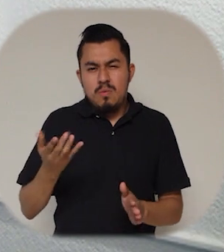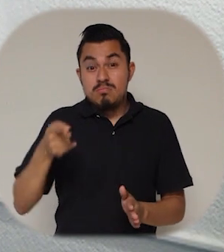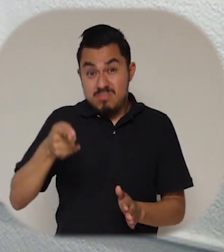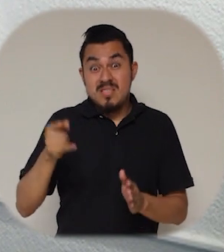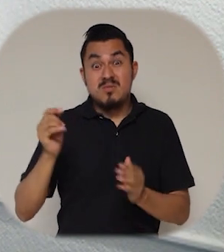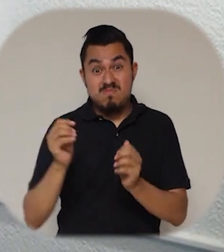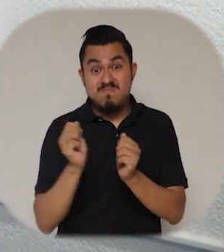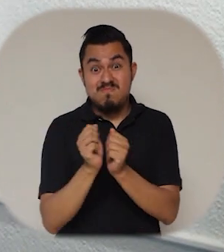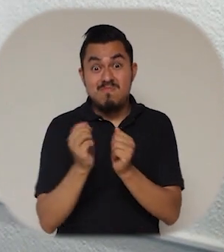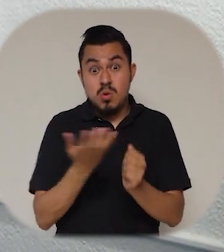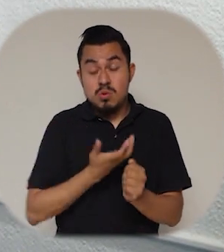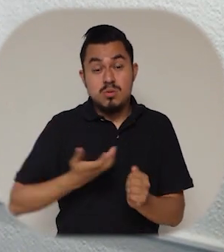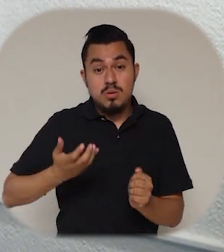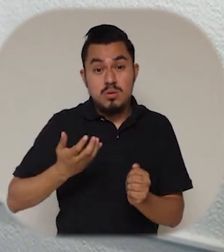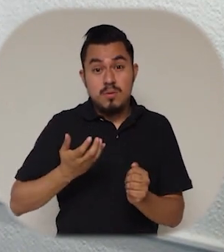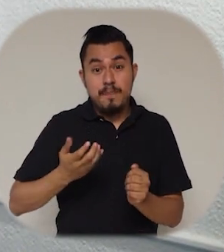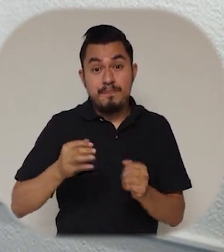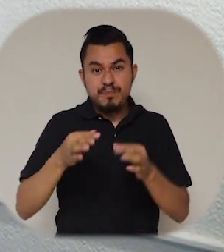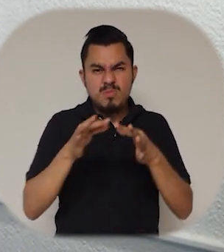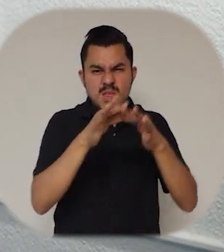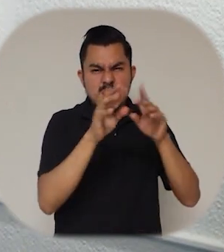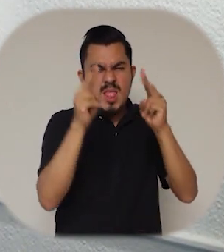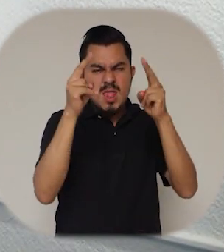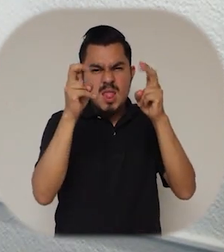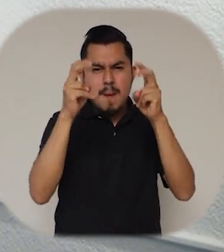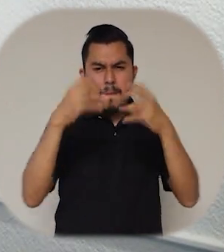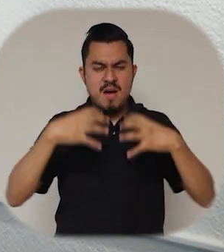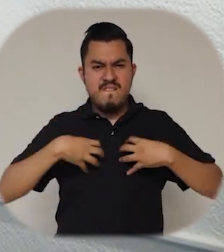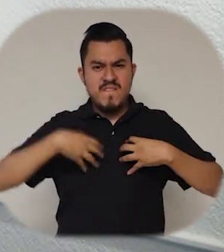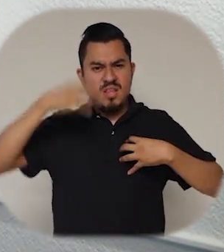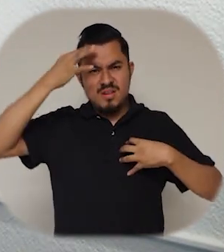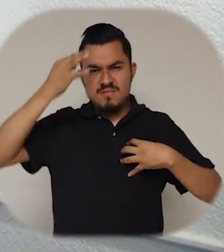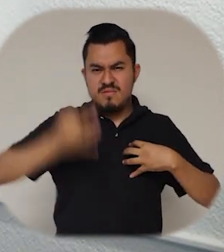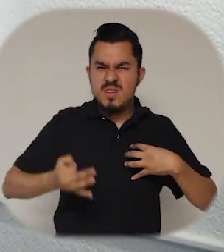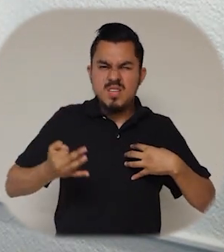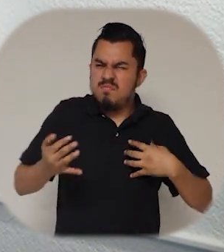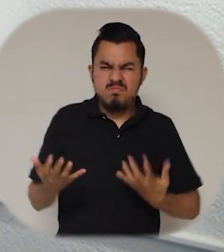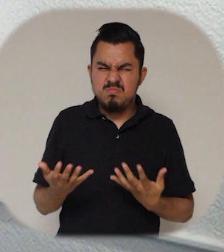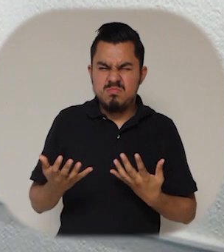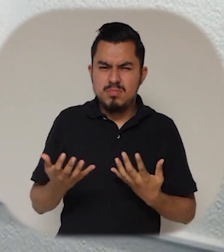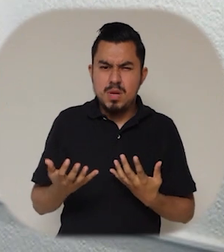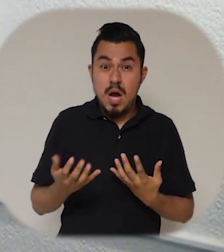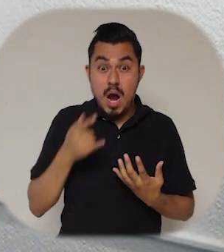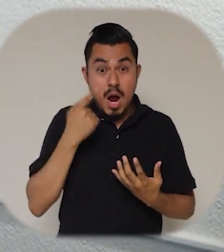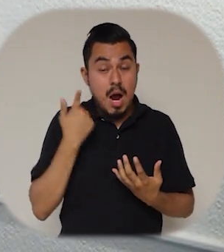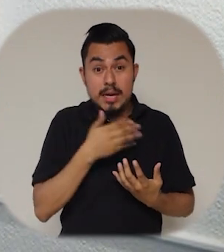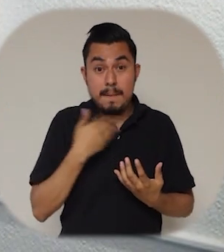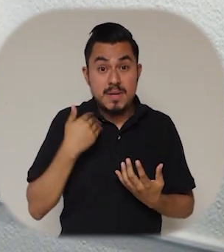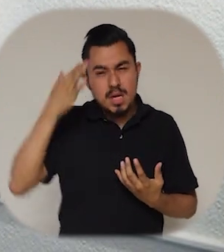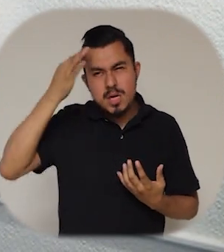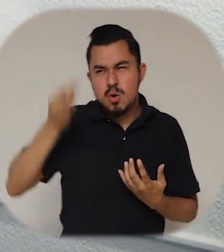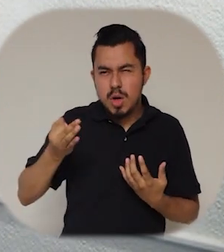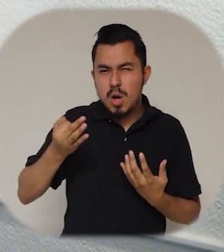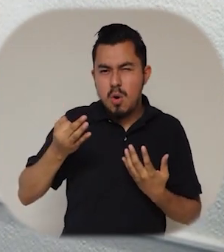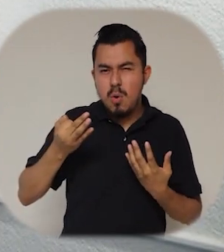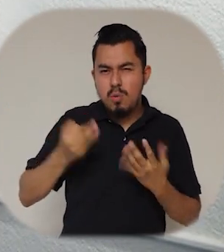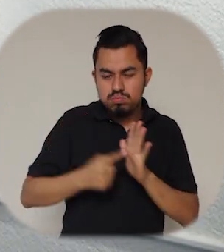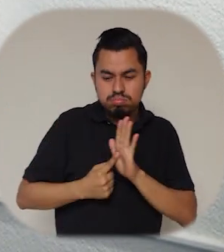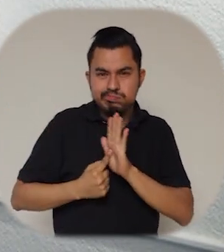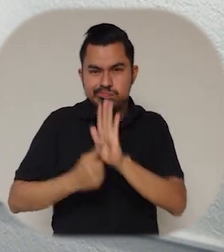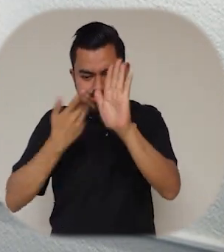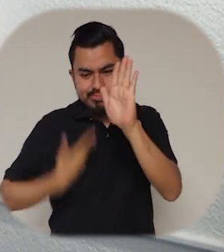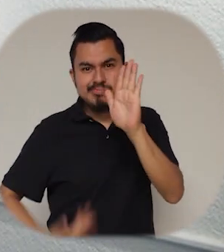fe es la vida que se manifiesta de la fe que tenemos. Por eso es importante nuestra fe.